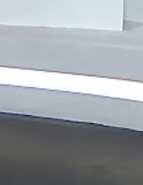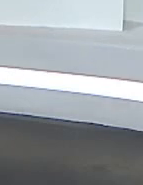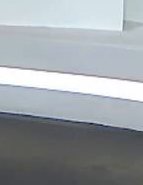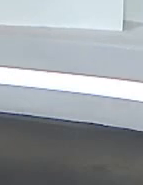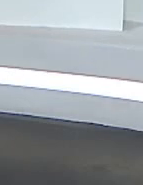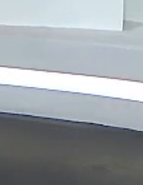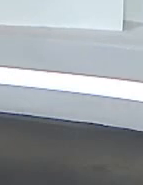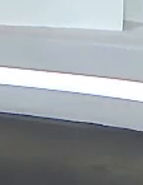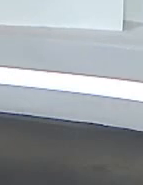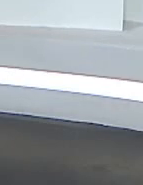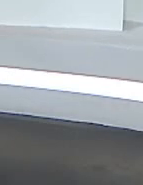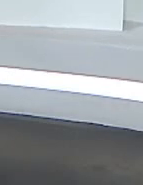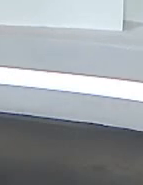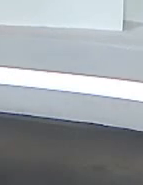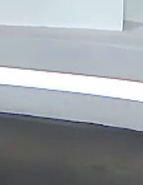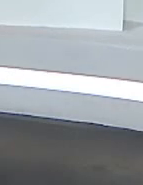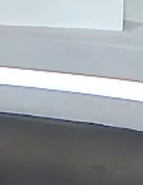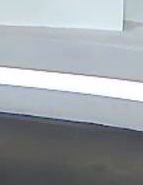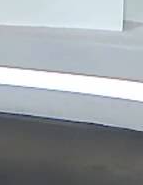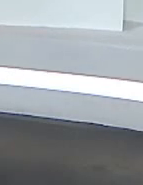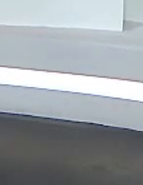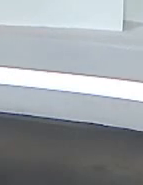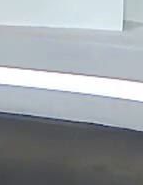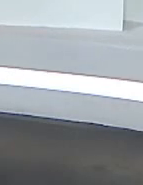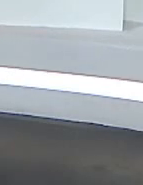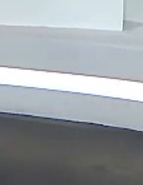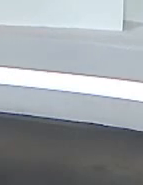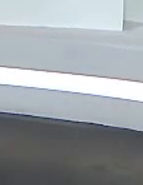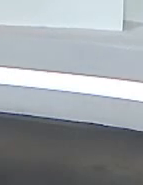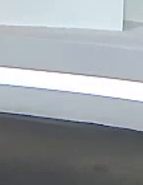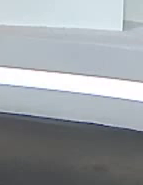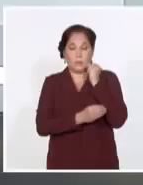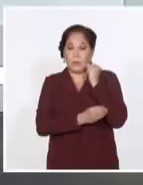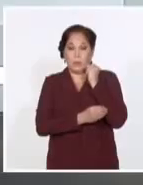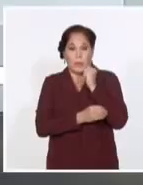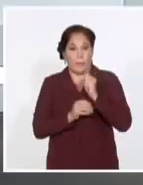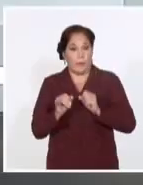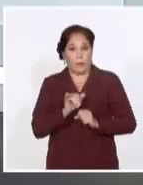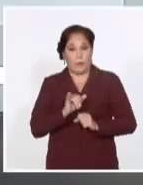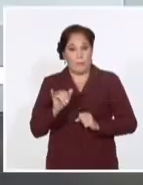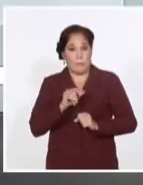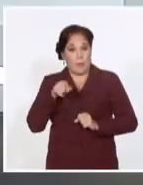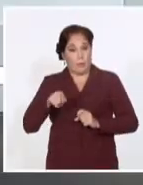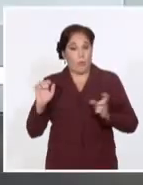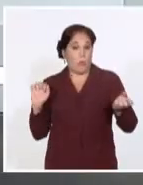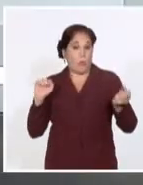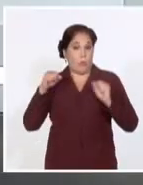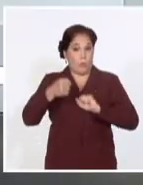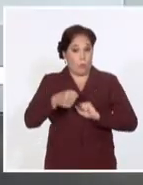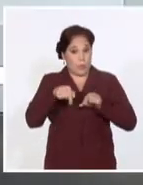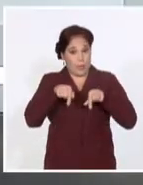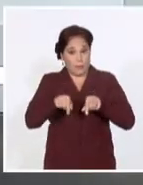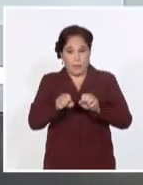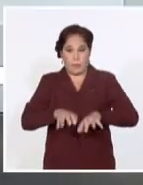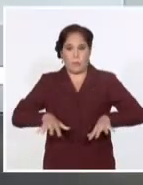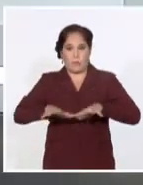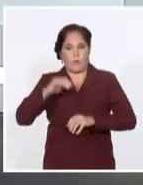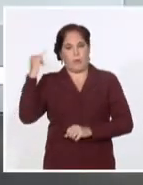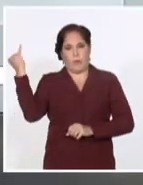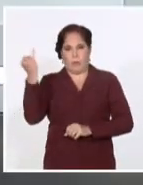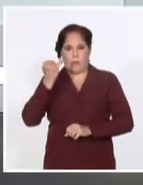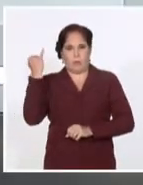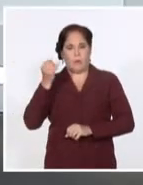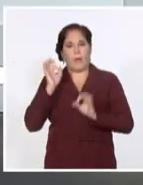lo mejor del continente Es evidente que no somos La potencia de antes que dominaba su antojo muchas disciplinas y el contexto internacional es el